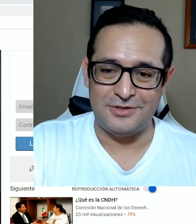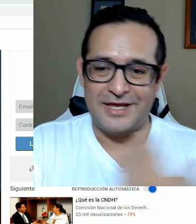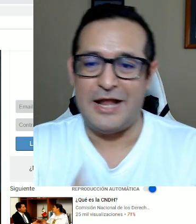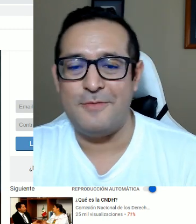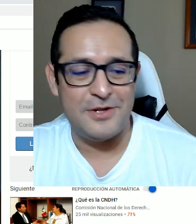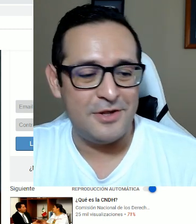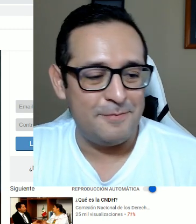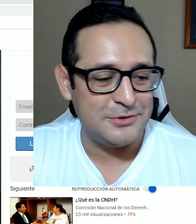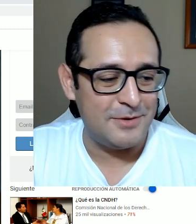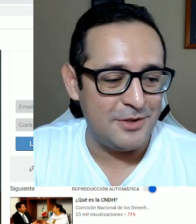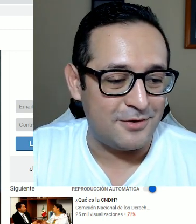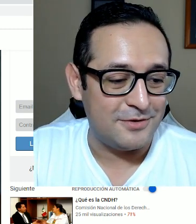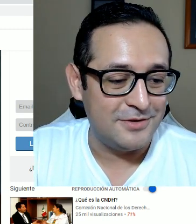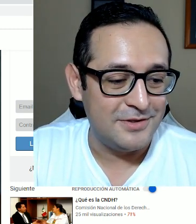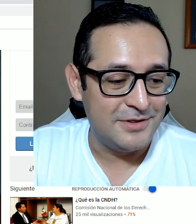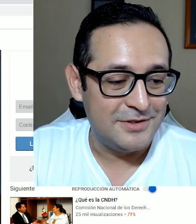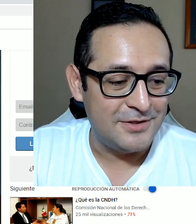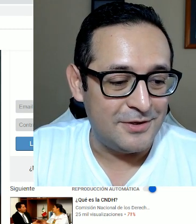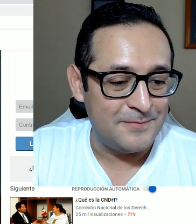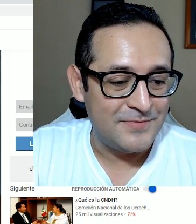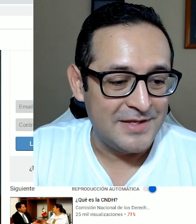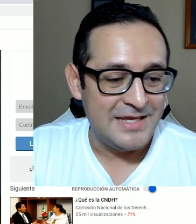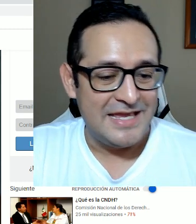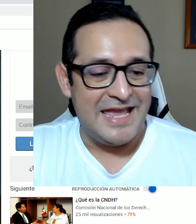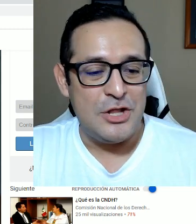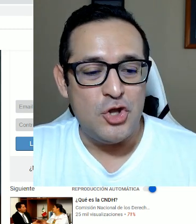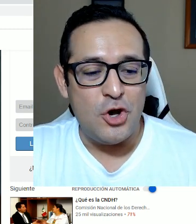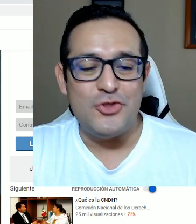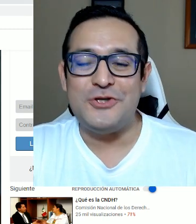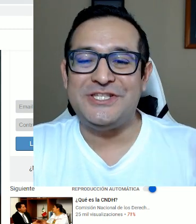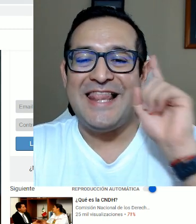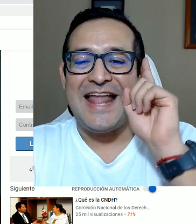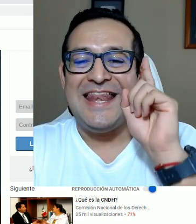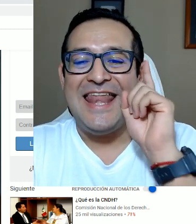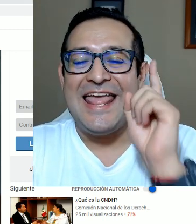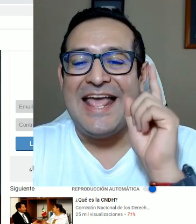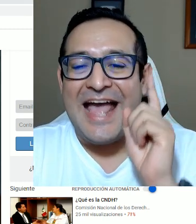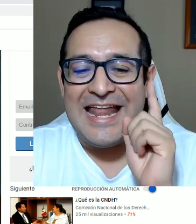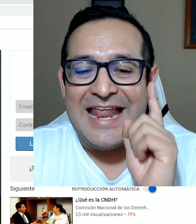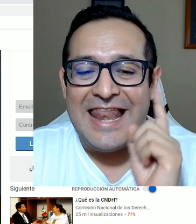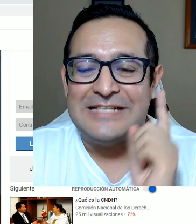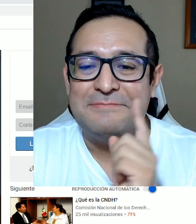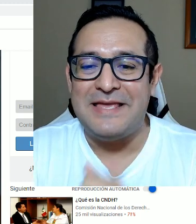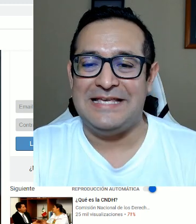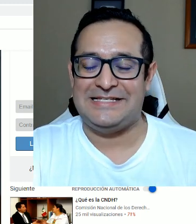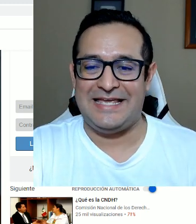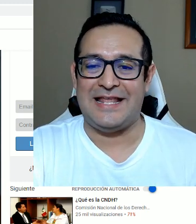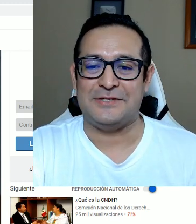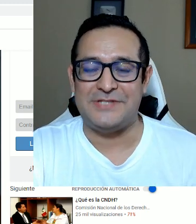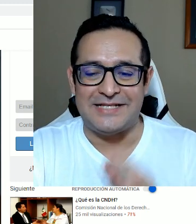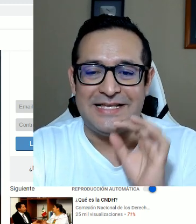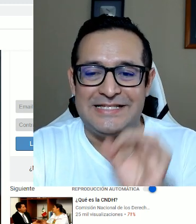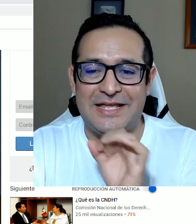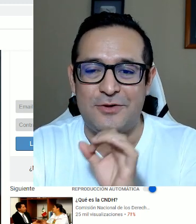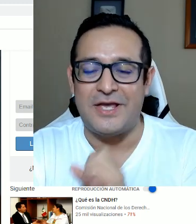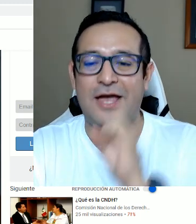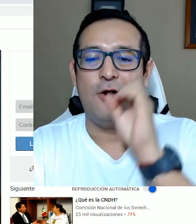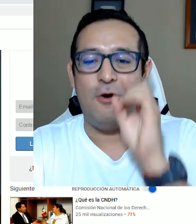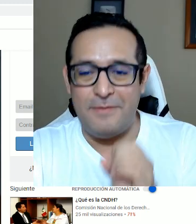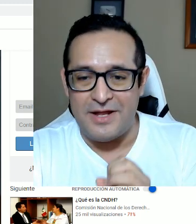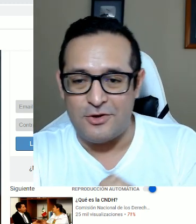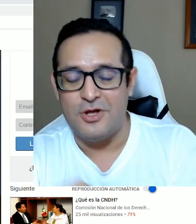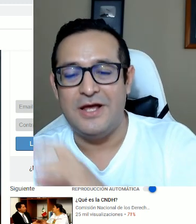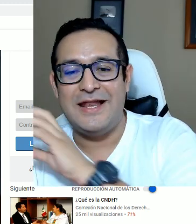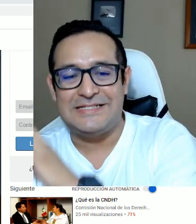de salud el gobierno de lópez obrador no que no nos la negarán las medicinas o sea está diciendo que